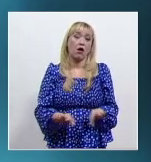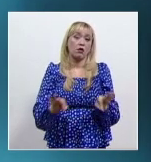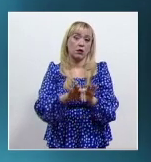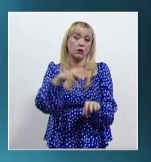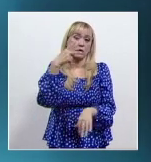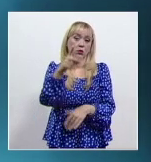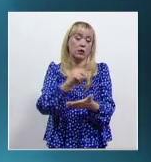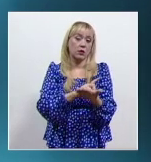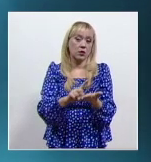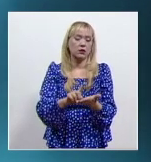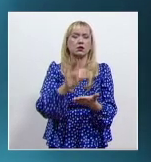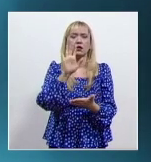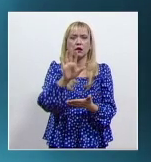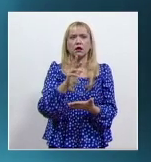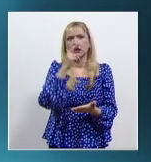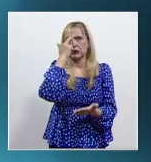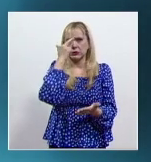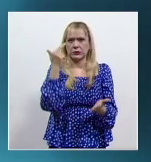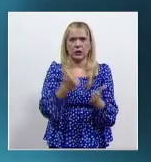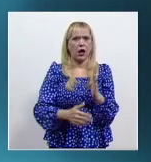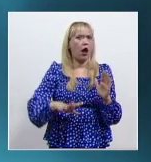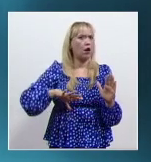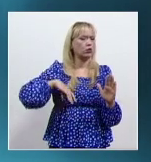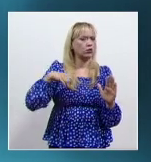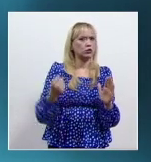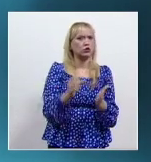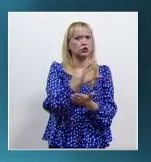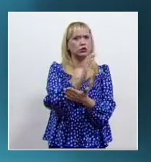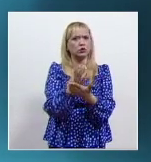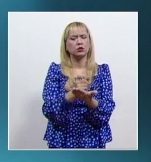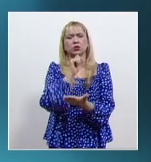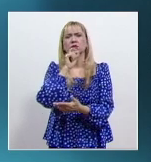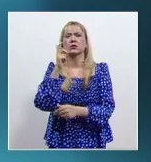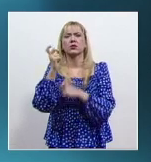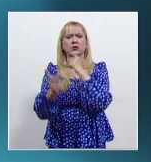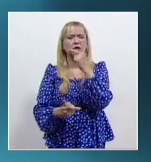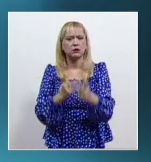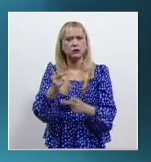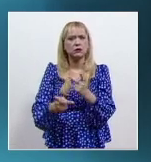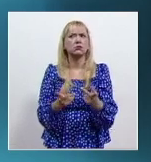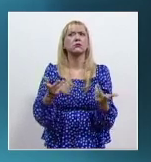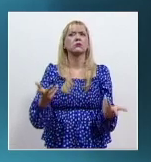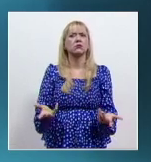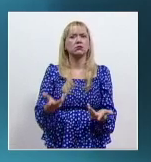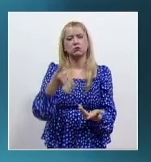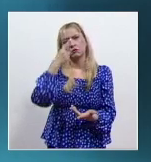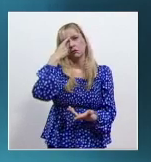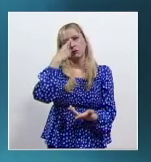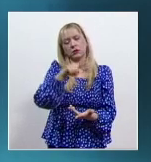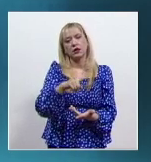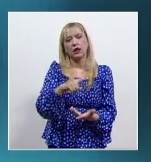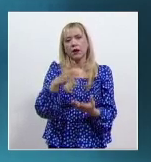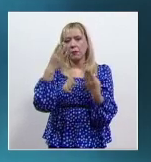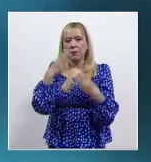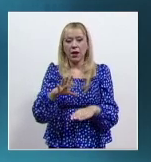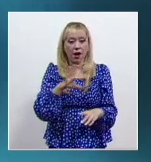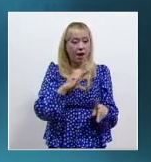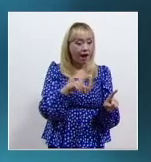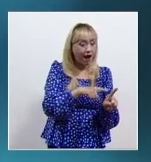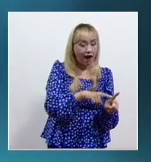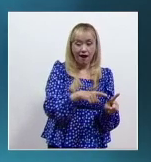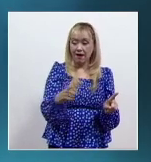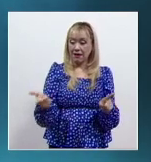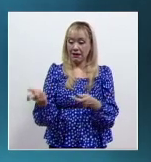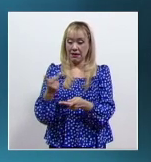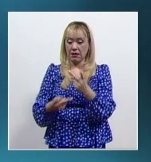son ilegales las cláusulas abusivas en los contratos de adhesión de un crédito que permiten su cobro de otras cuentas no vinculadas al